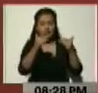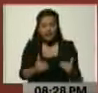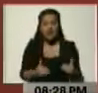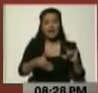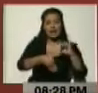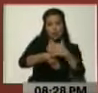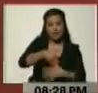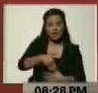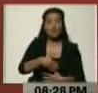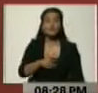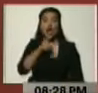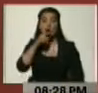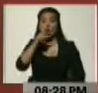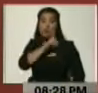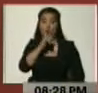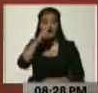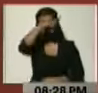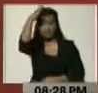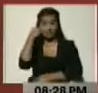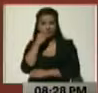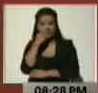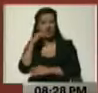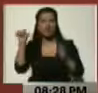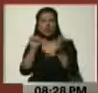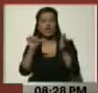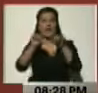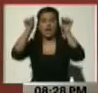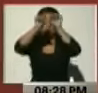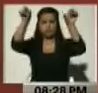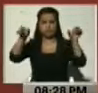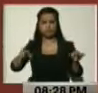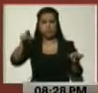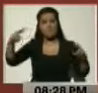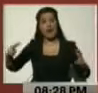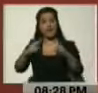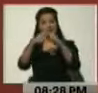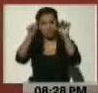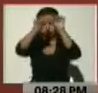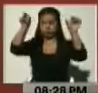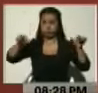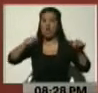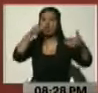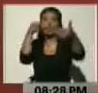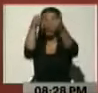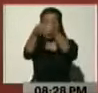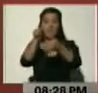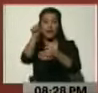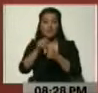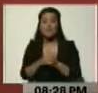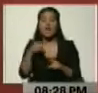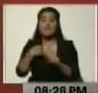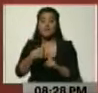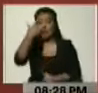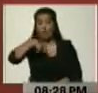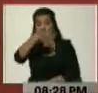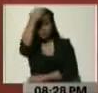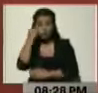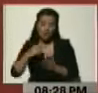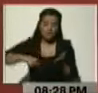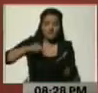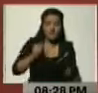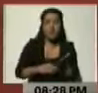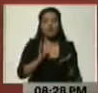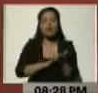Arco de Triunfo de París y su firma en el Acta de Declaración de Independencia de Venezuela es considerado, y su firma en el Acta de Declaración de la Independencia de Venezuela